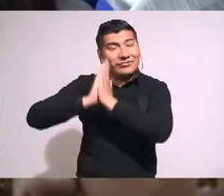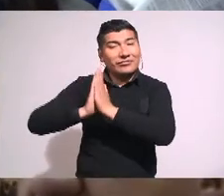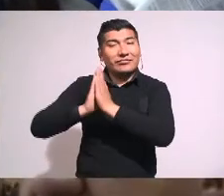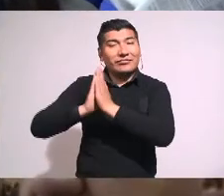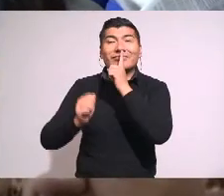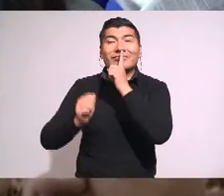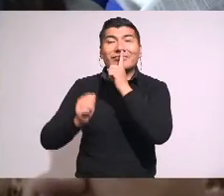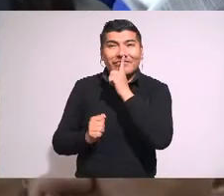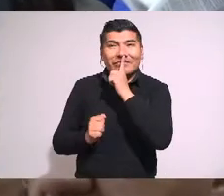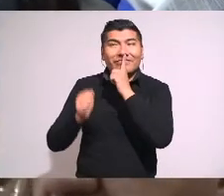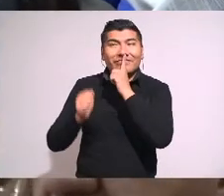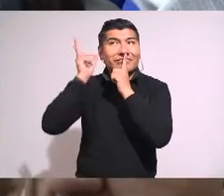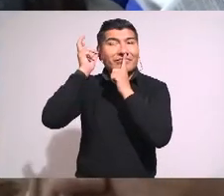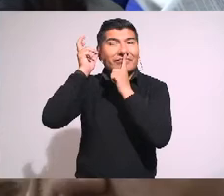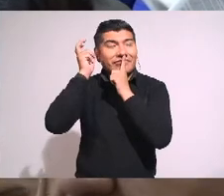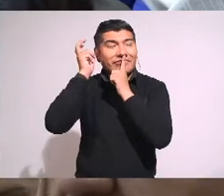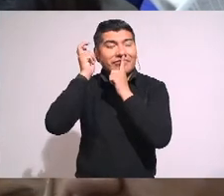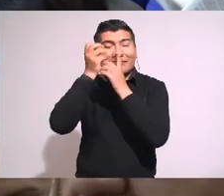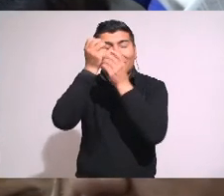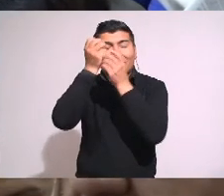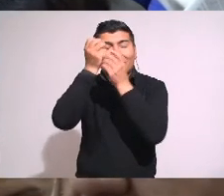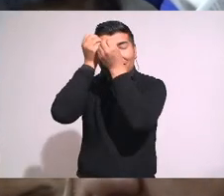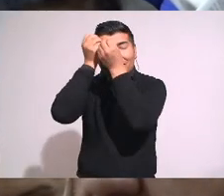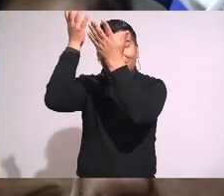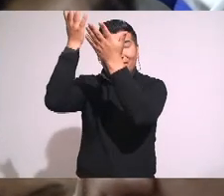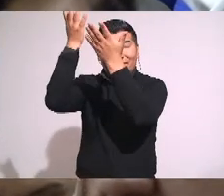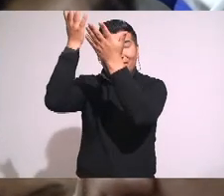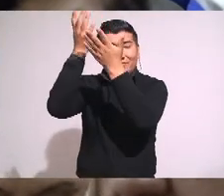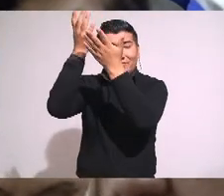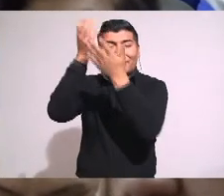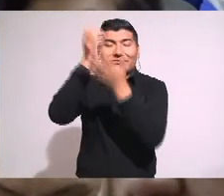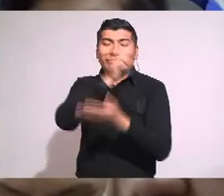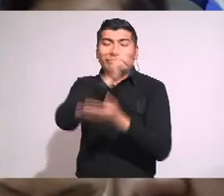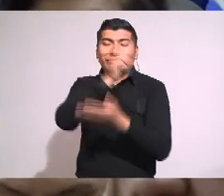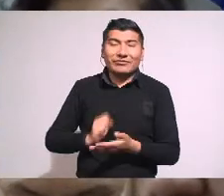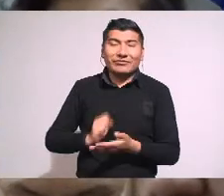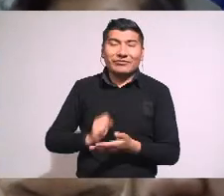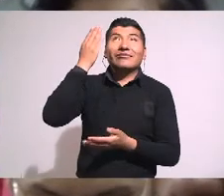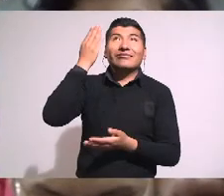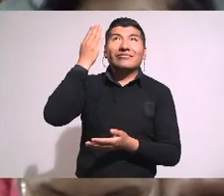Silencio, escucha y obediencia. Señor,